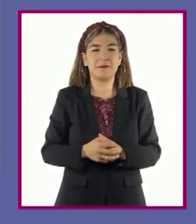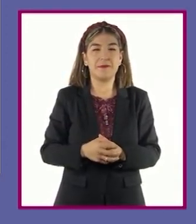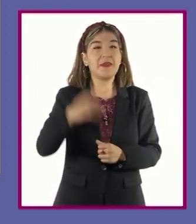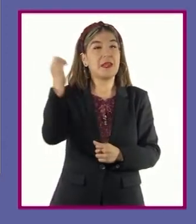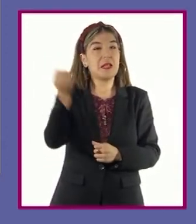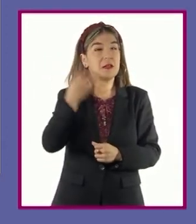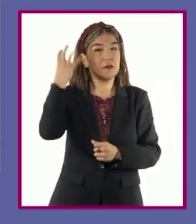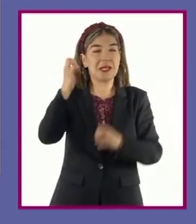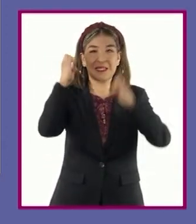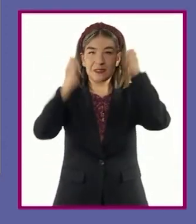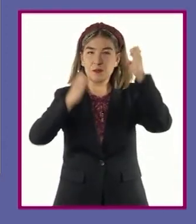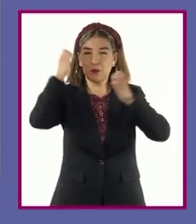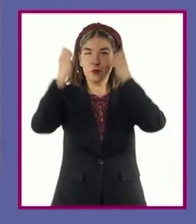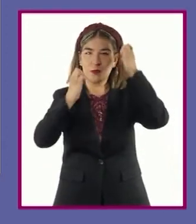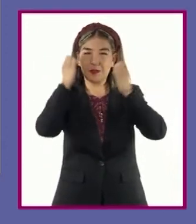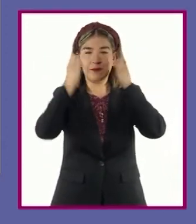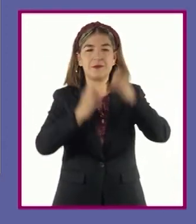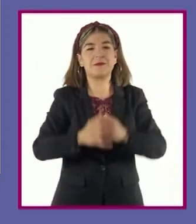Exposición.